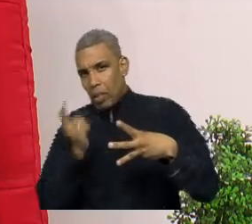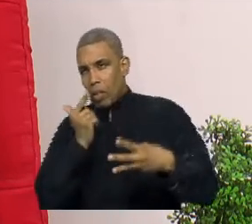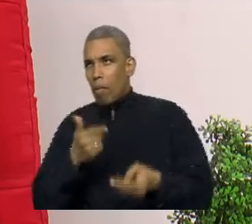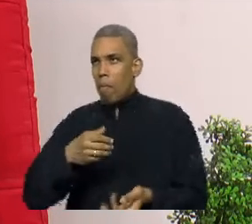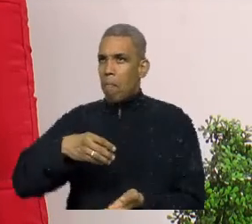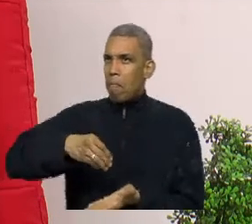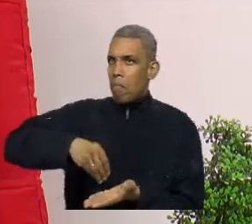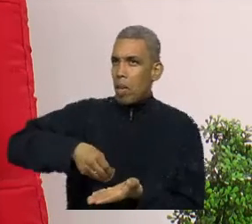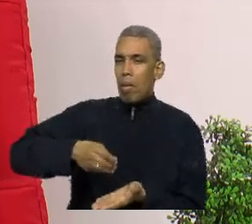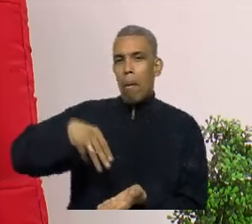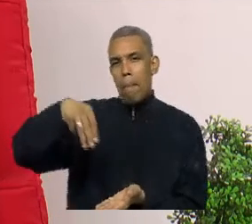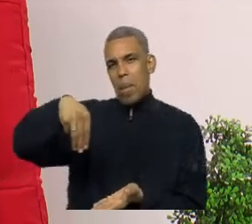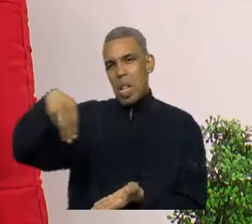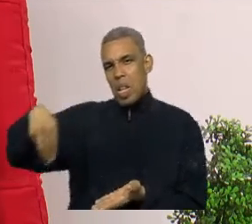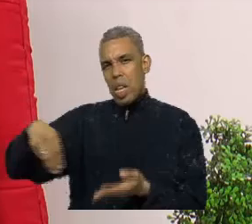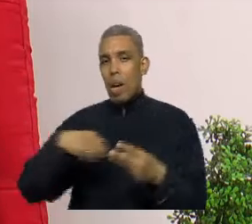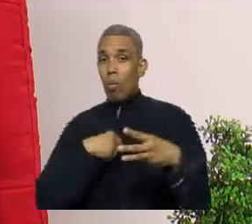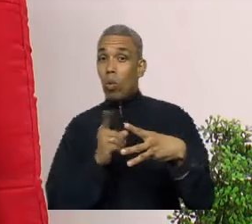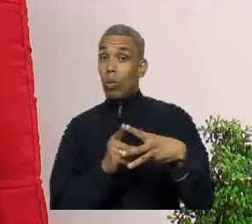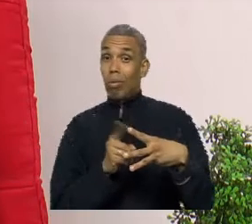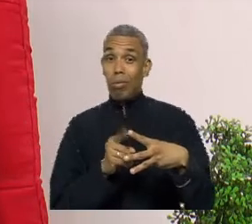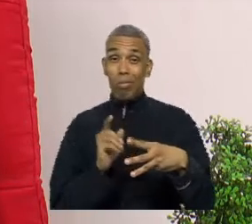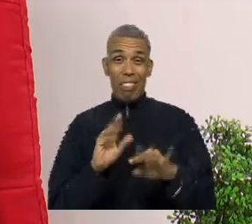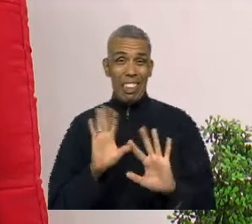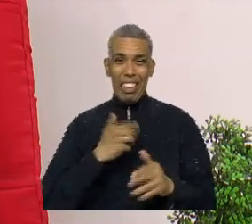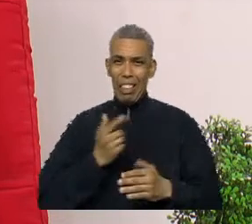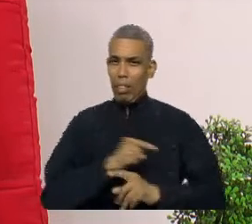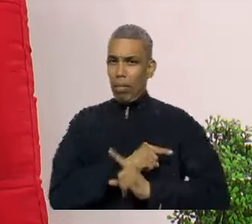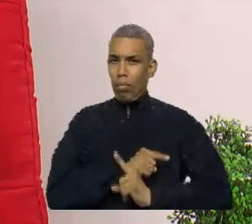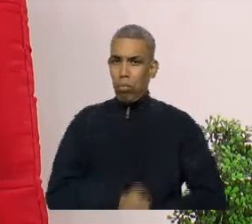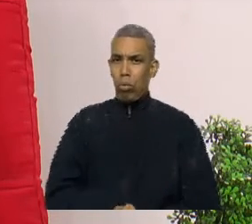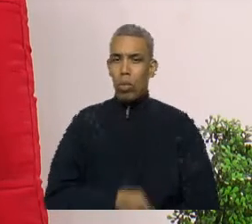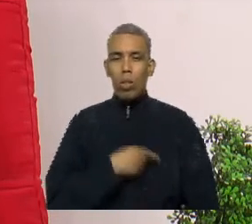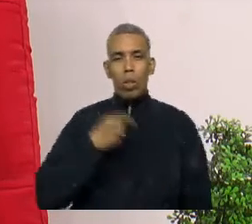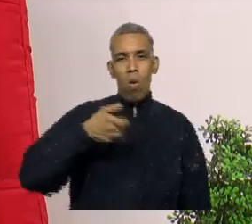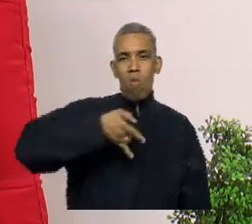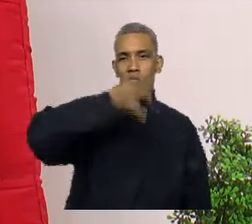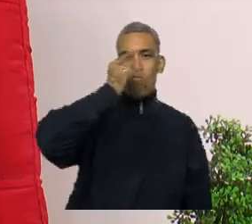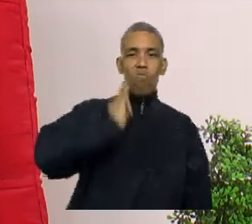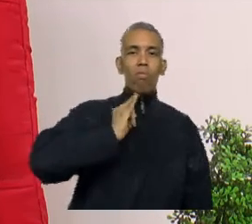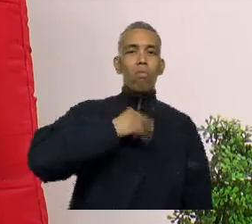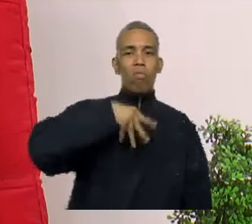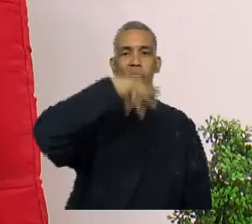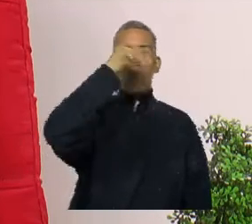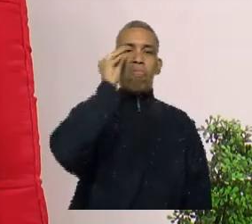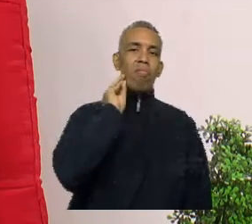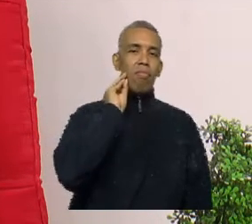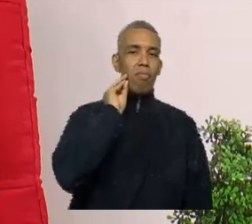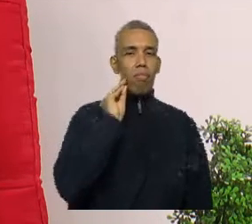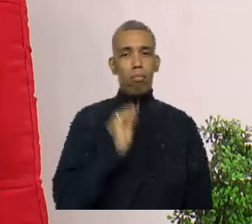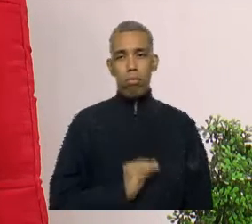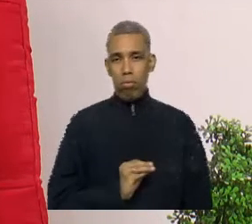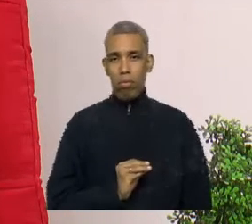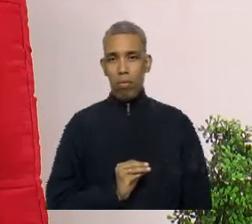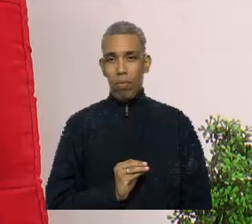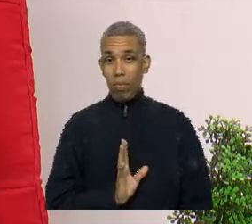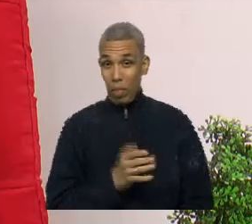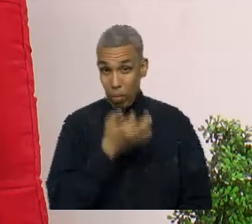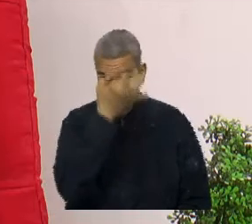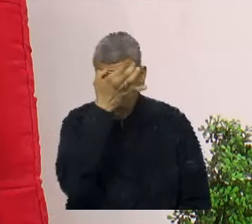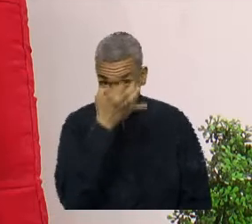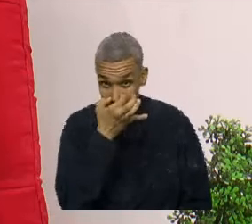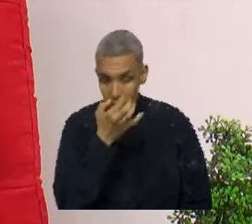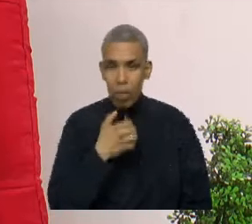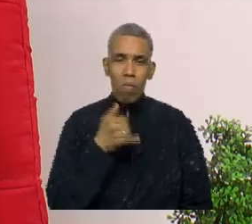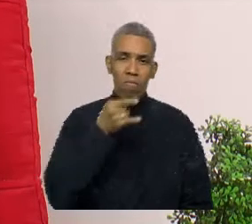va a producirte taquicardia, el niño se va a poner muy inquieto, a diferencia de la inhalada, que por la dosificación y